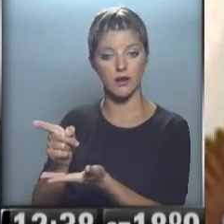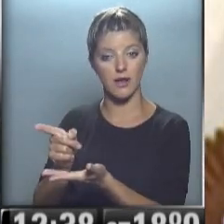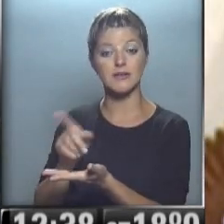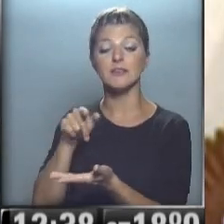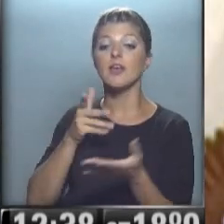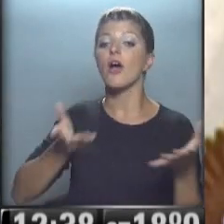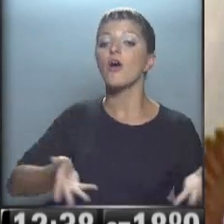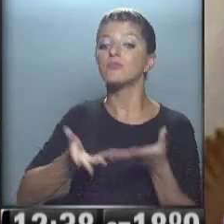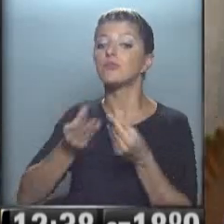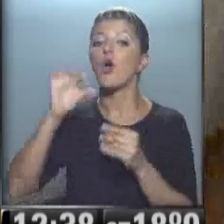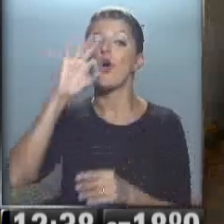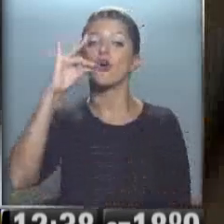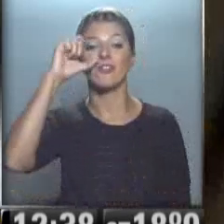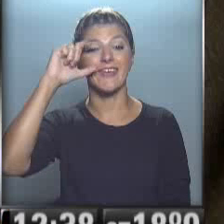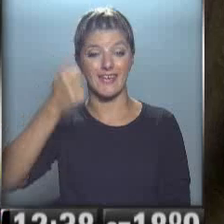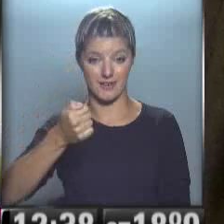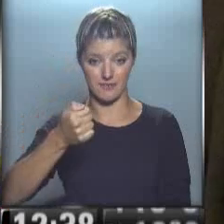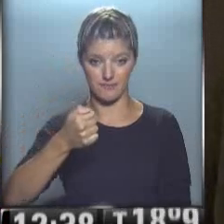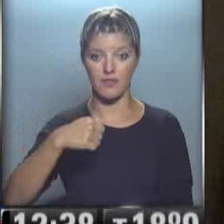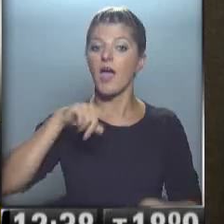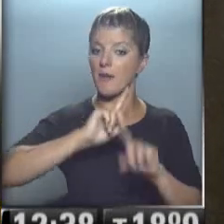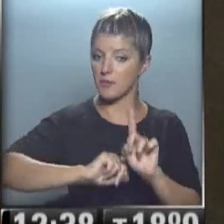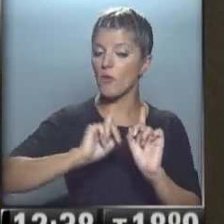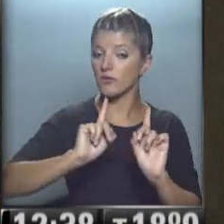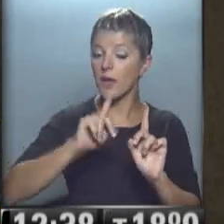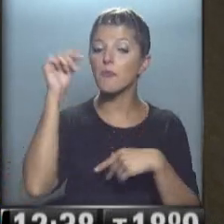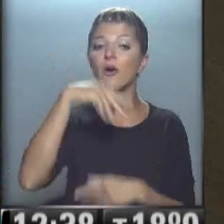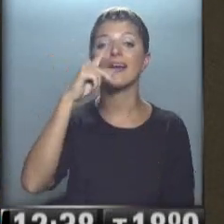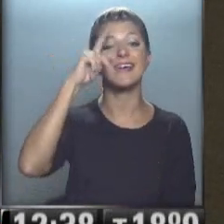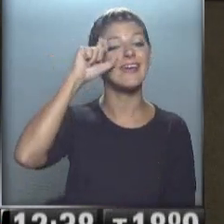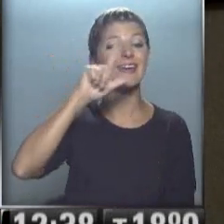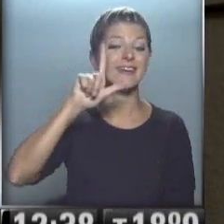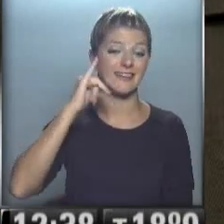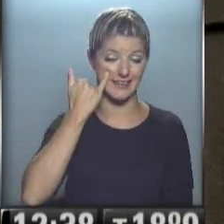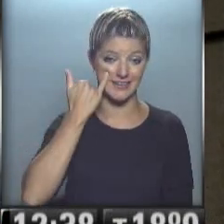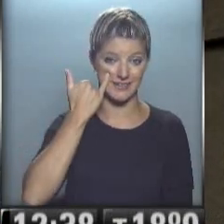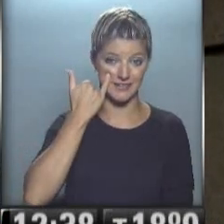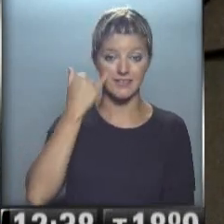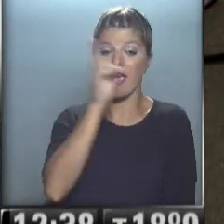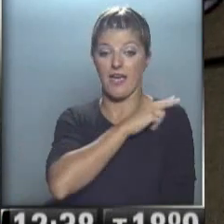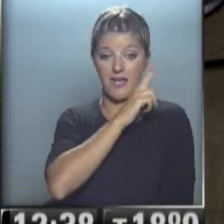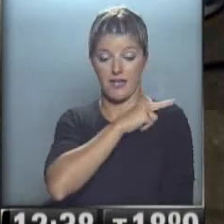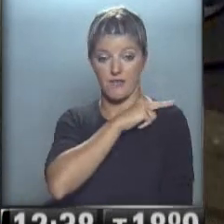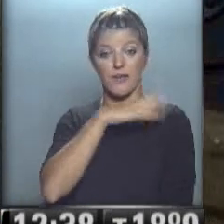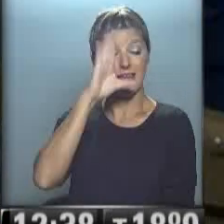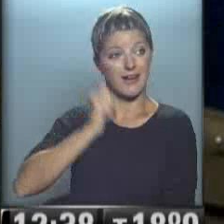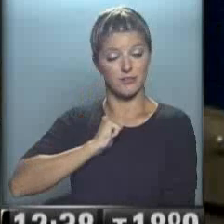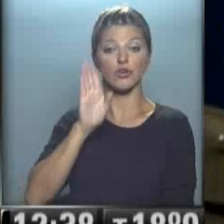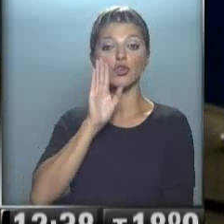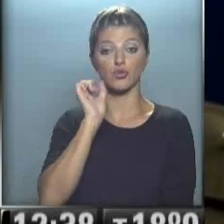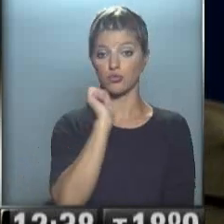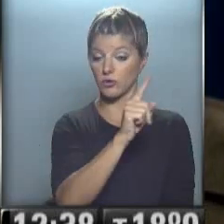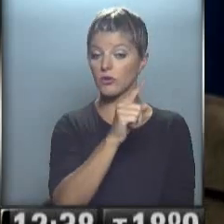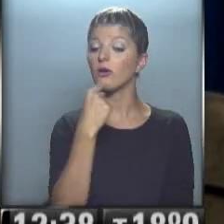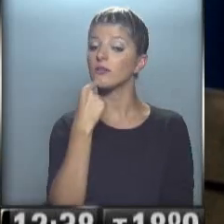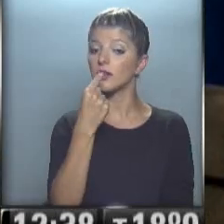impulsándolo en la misma línea John Kelly el jefe de comando sur del ejército de Estados Unidos afirmó